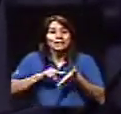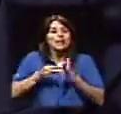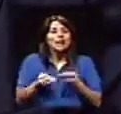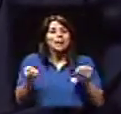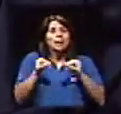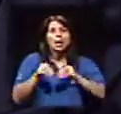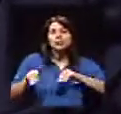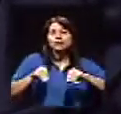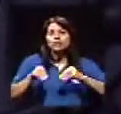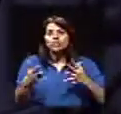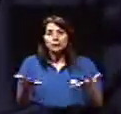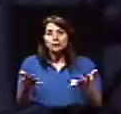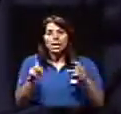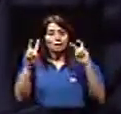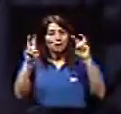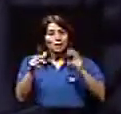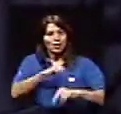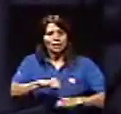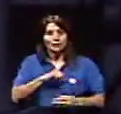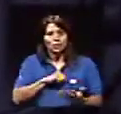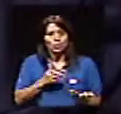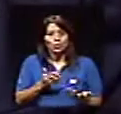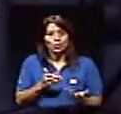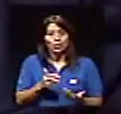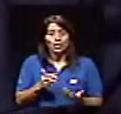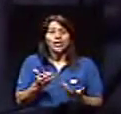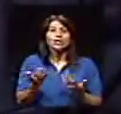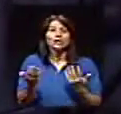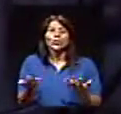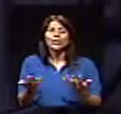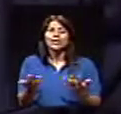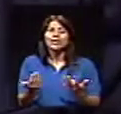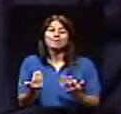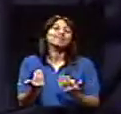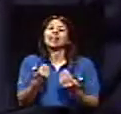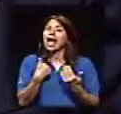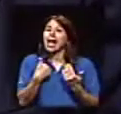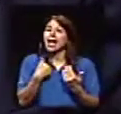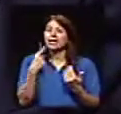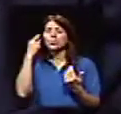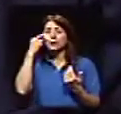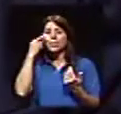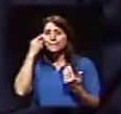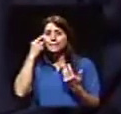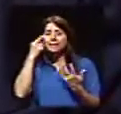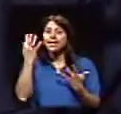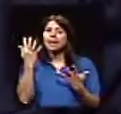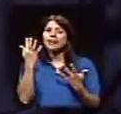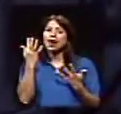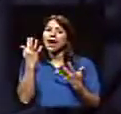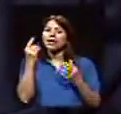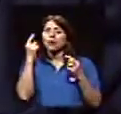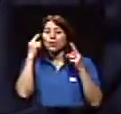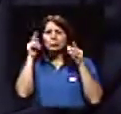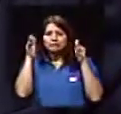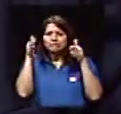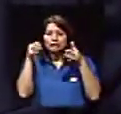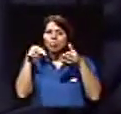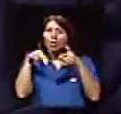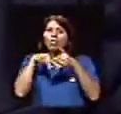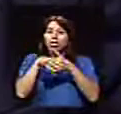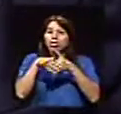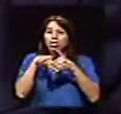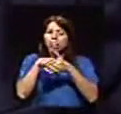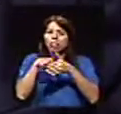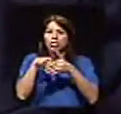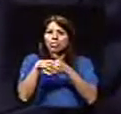movimiento. Y es un tema de actitud en donde hay una mentalidad que es obstruccionista y es casi que